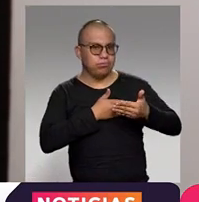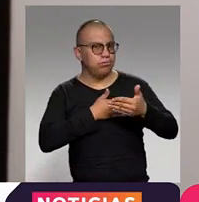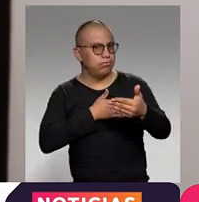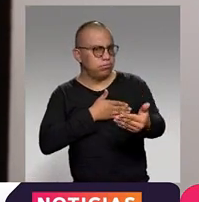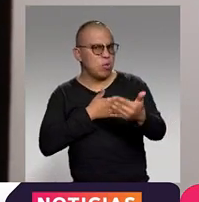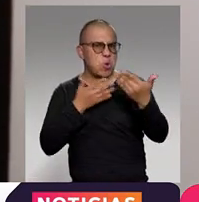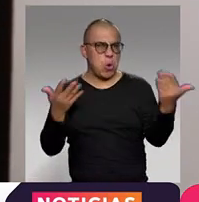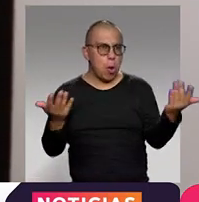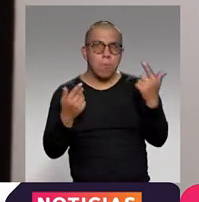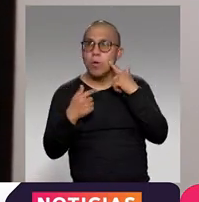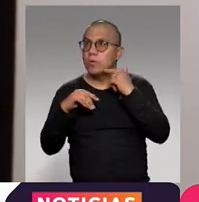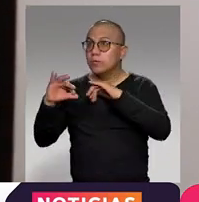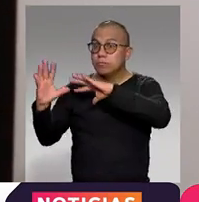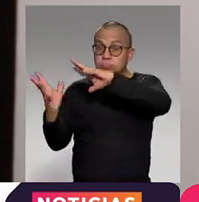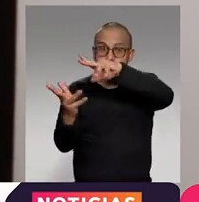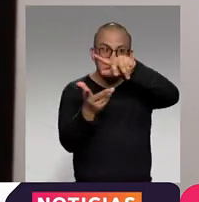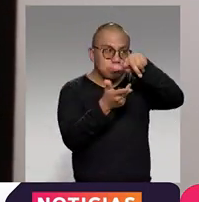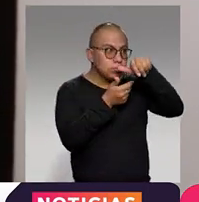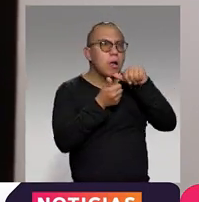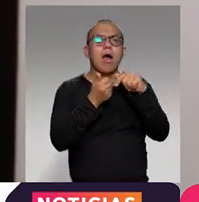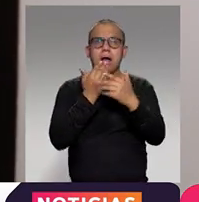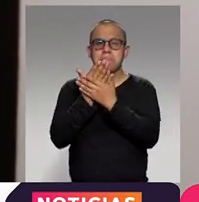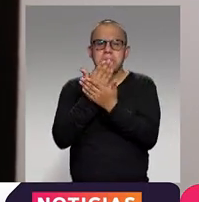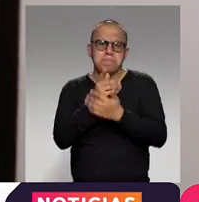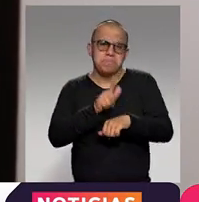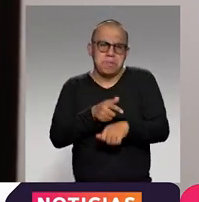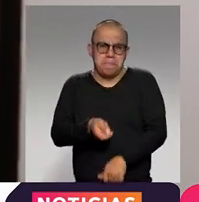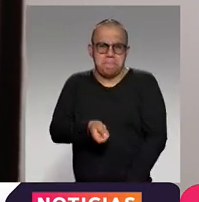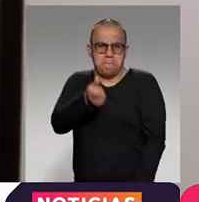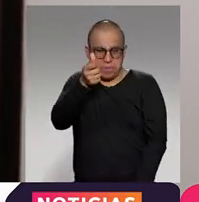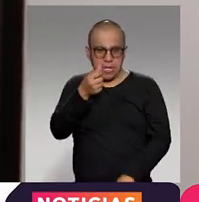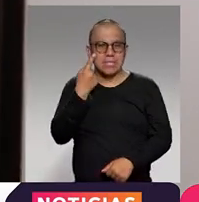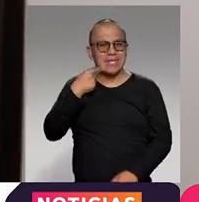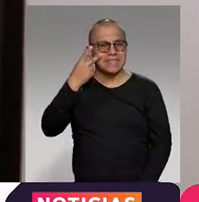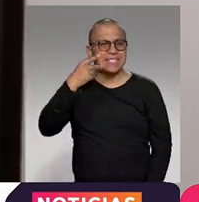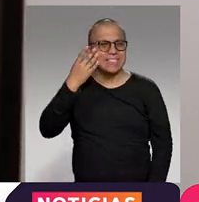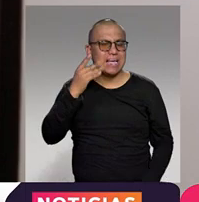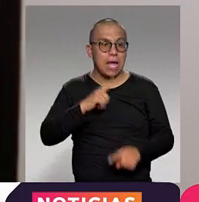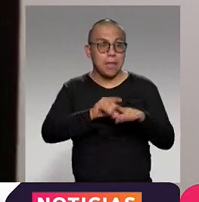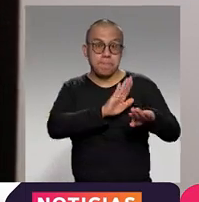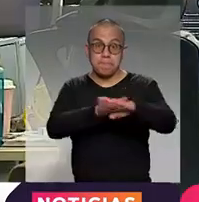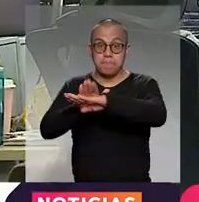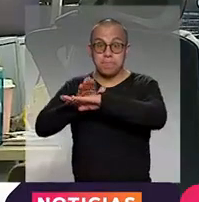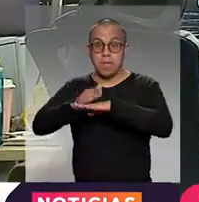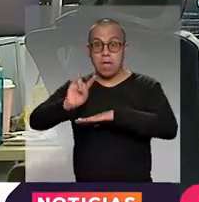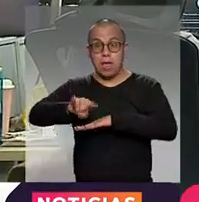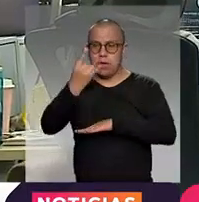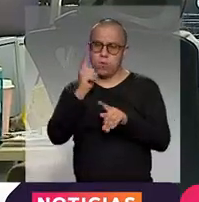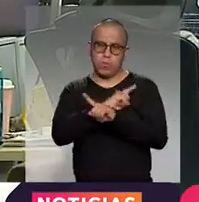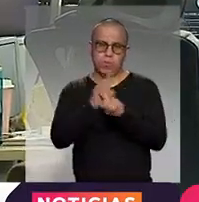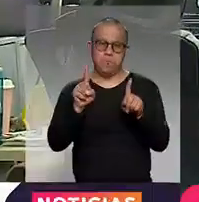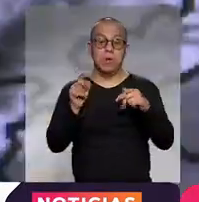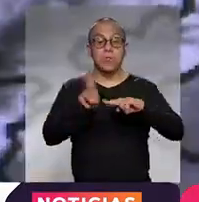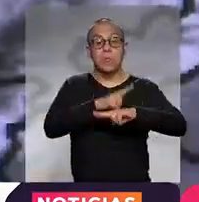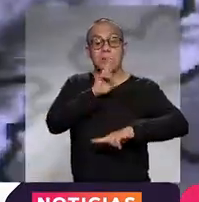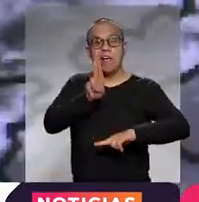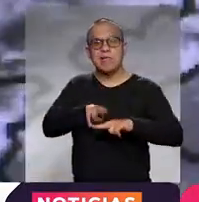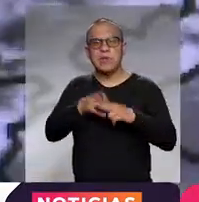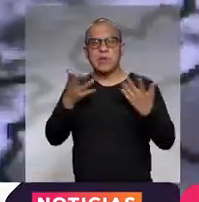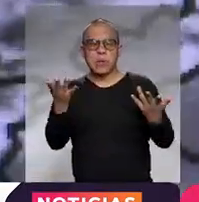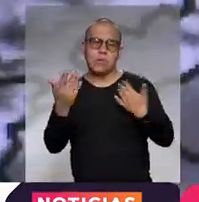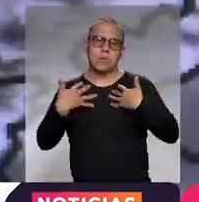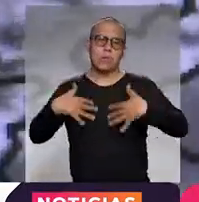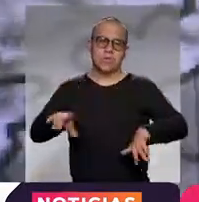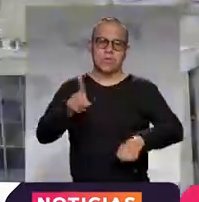nuestro pronóstico nos dice que duraría muy pocos días y que no sería necesario declarar alerta alguna. El fenómeno natural se puede presentar